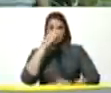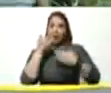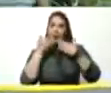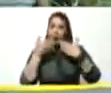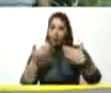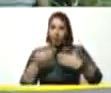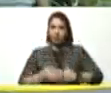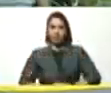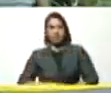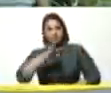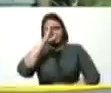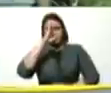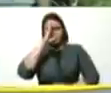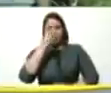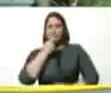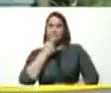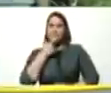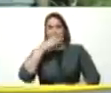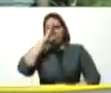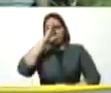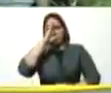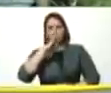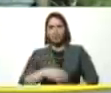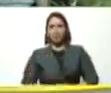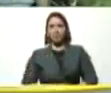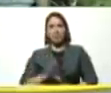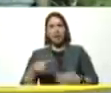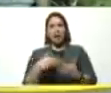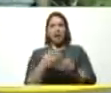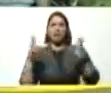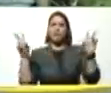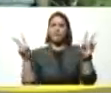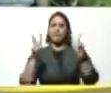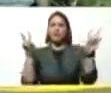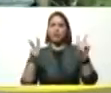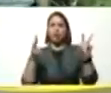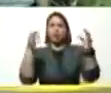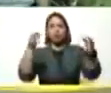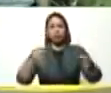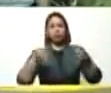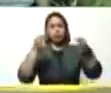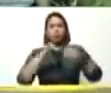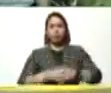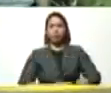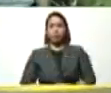gracias. Barinas, linda Barinas, hasta la victoria siempre, Barinas.